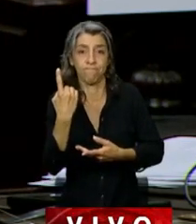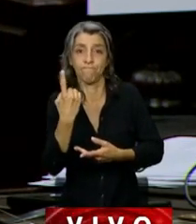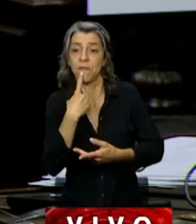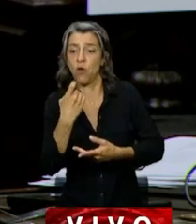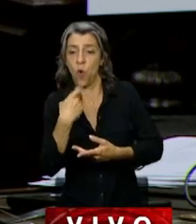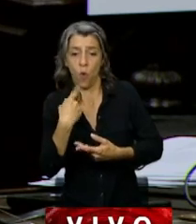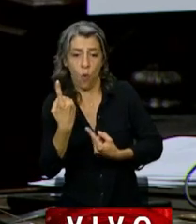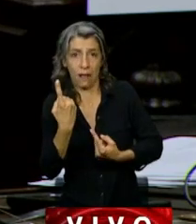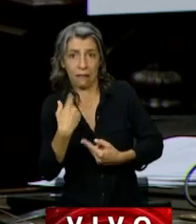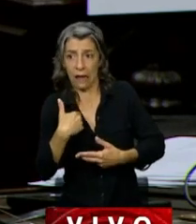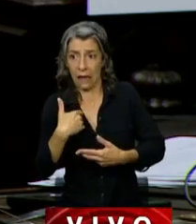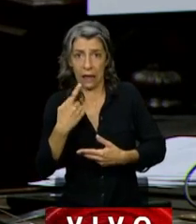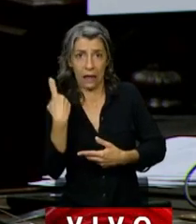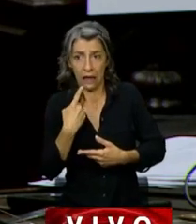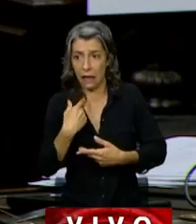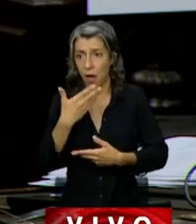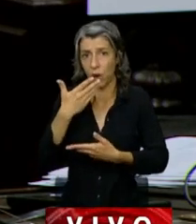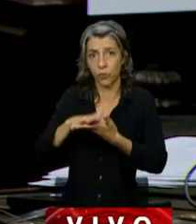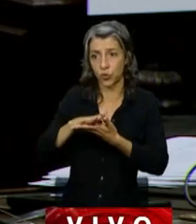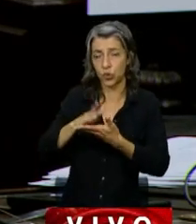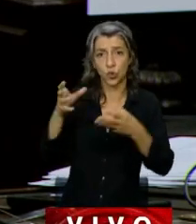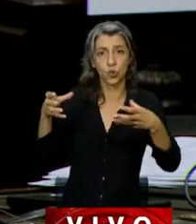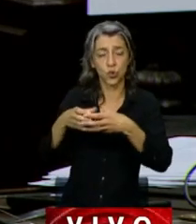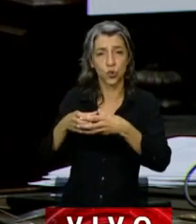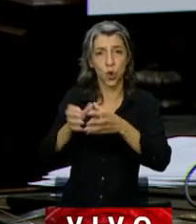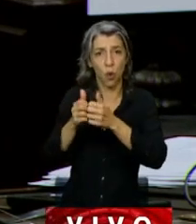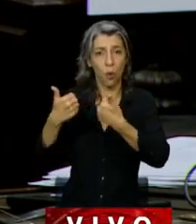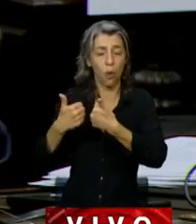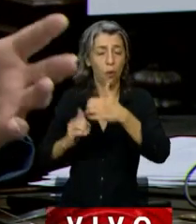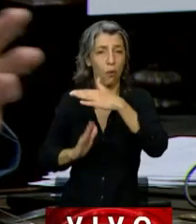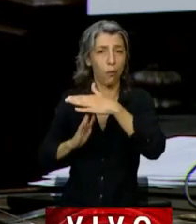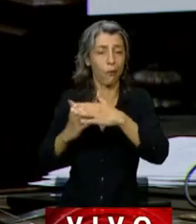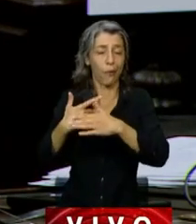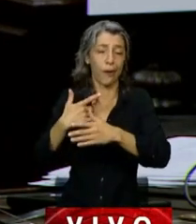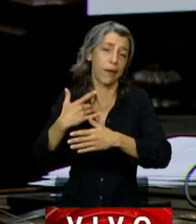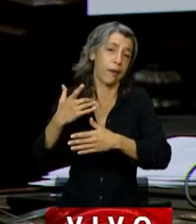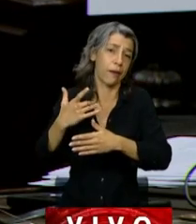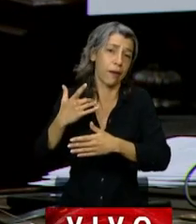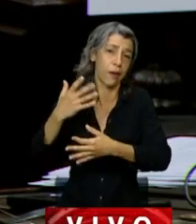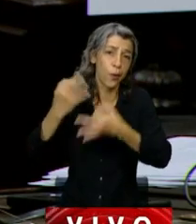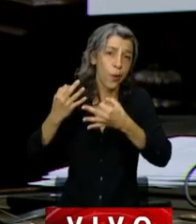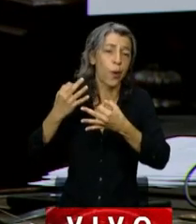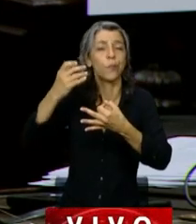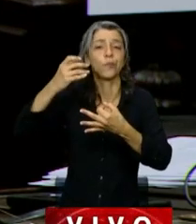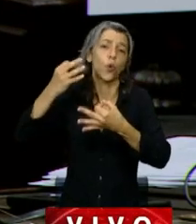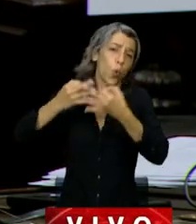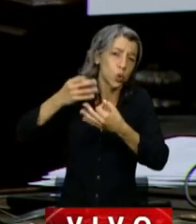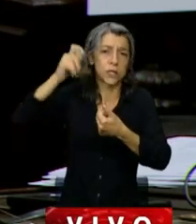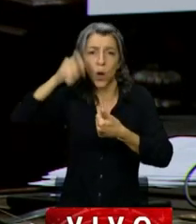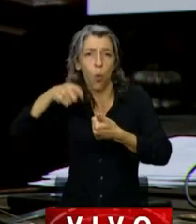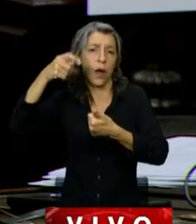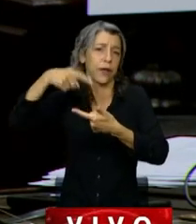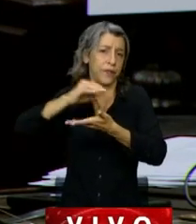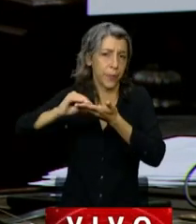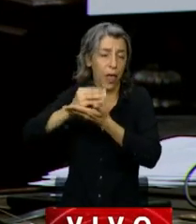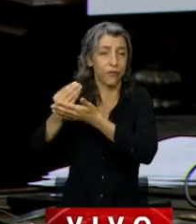paguen los jueces y los empleados del Poder Judicial, que tienen altos ingresos, pero por otro lado estamos estableciendo beneficios para un grupo